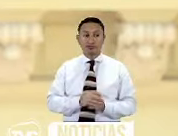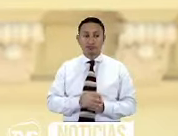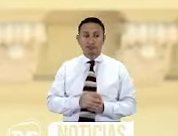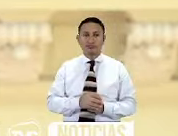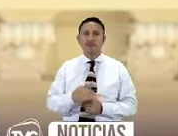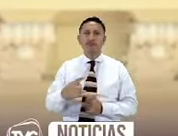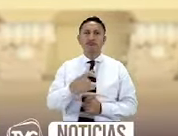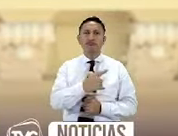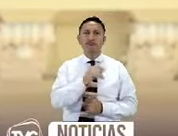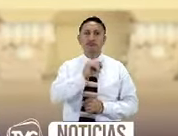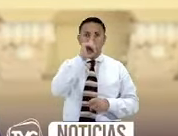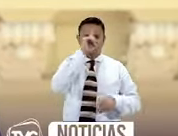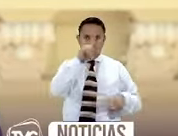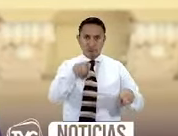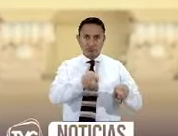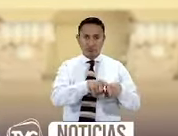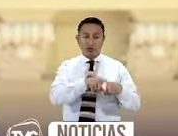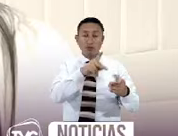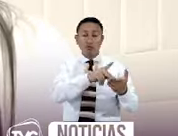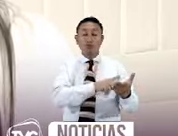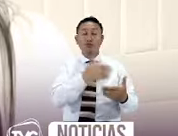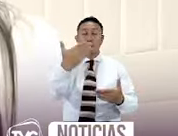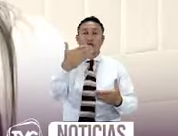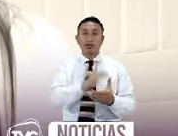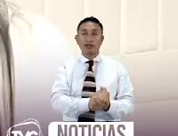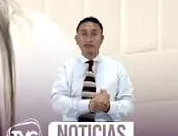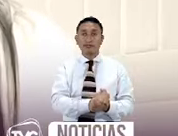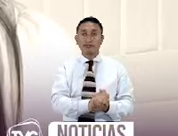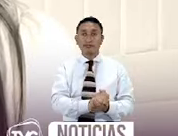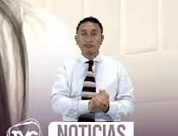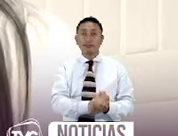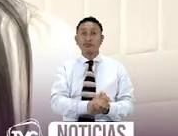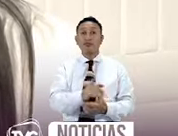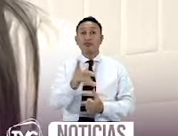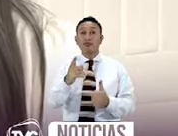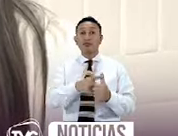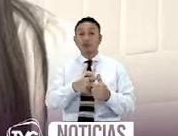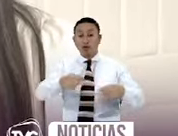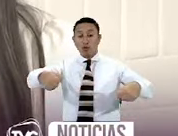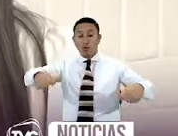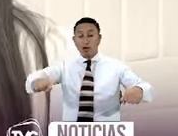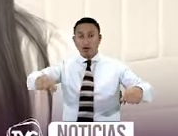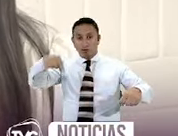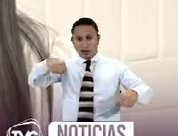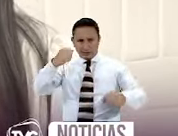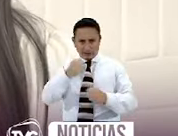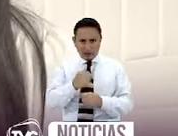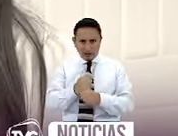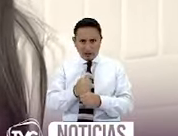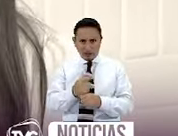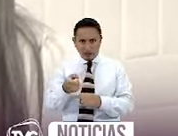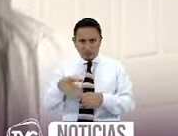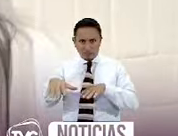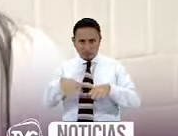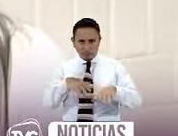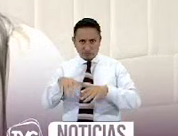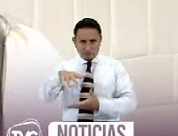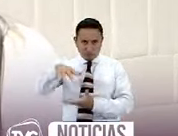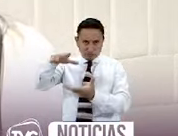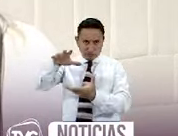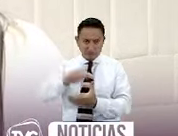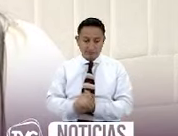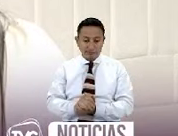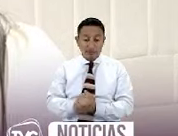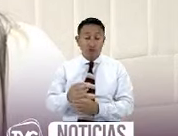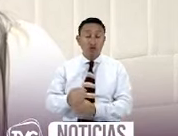que plantea el proyecto del alcalde. La identificación del vehículo en el cual se hace esta actividad de deliveries, la obligación de